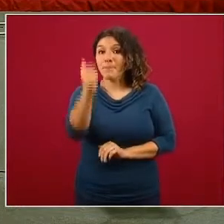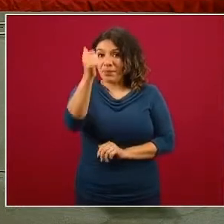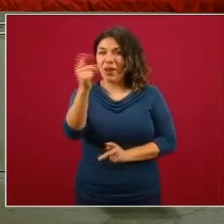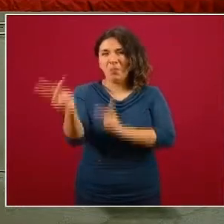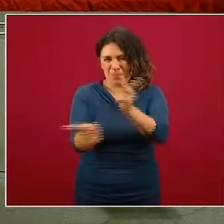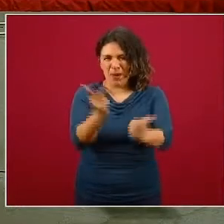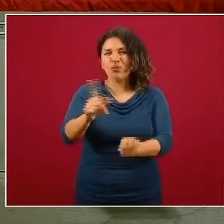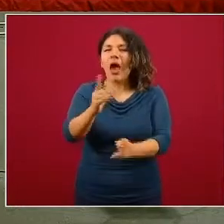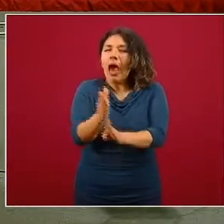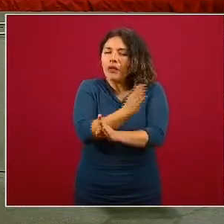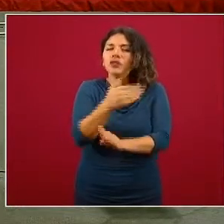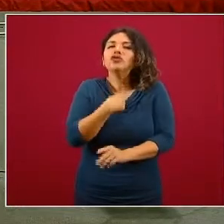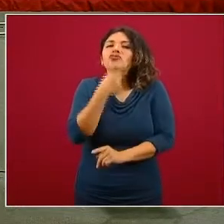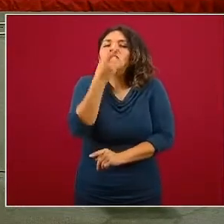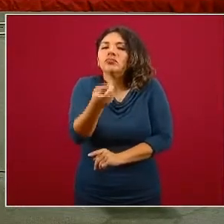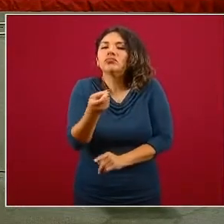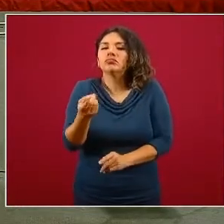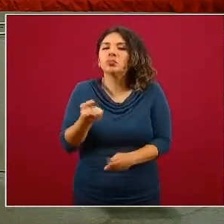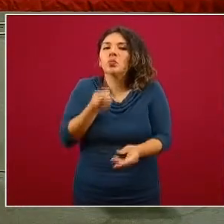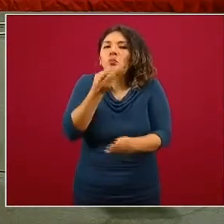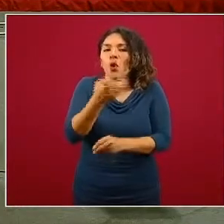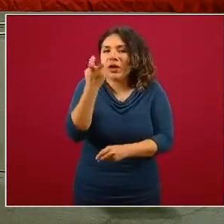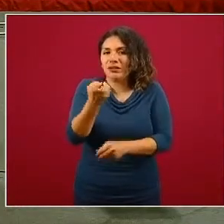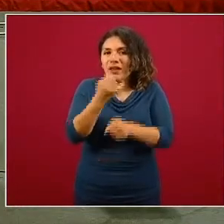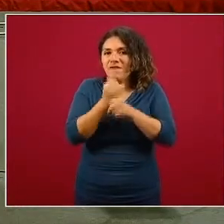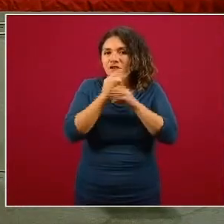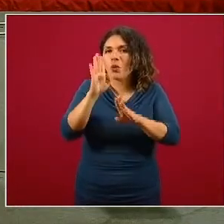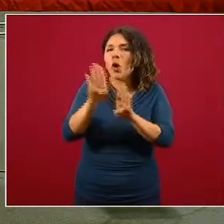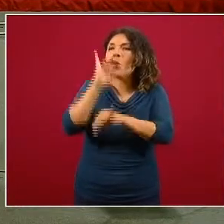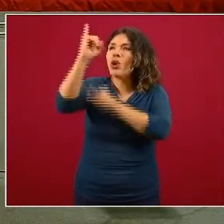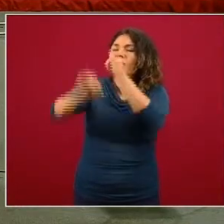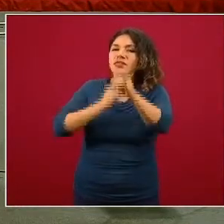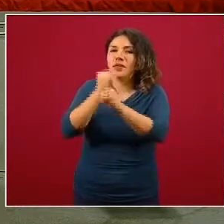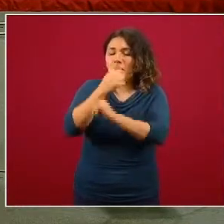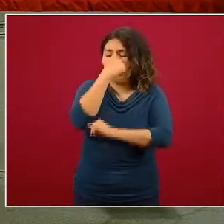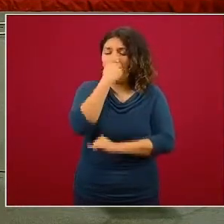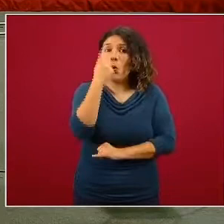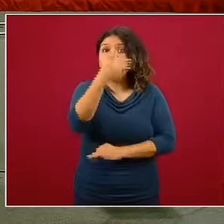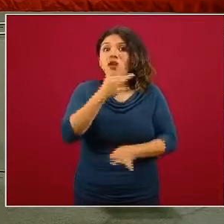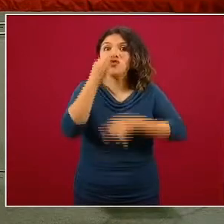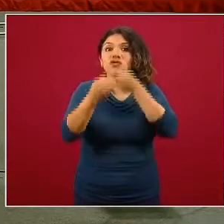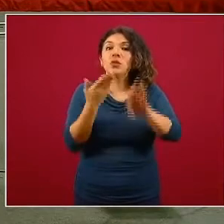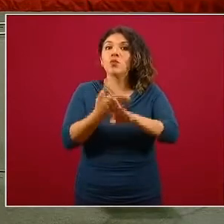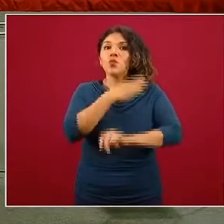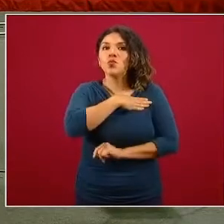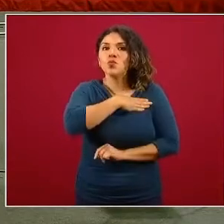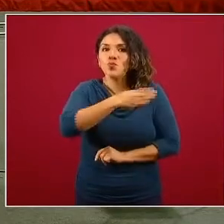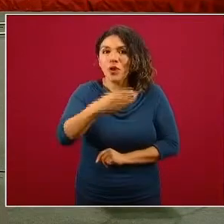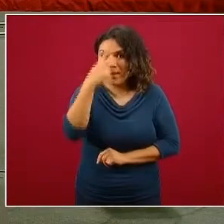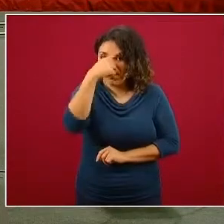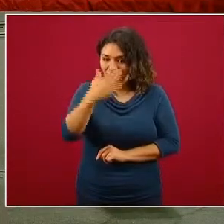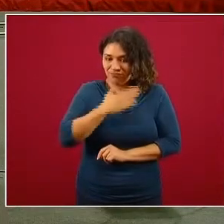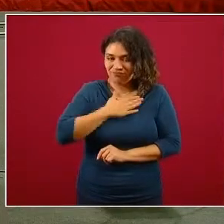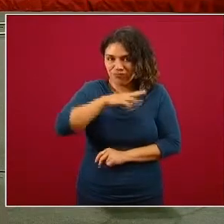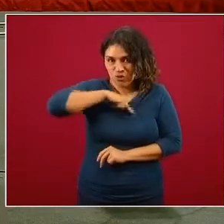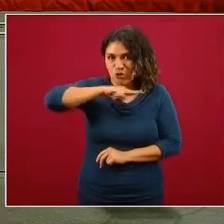y respuestas, quisiéramos complementar esta información del panorama internacional con una muy buena noticia para